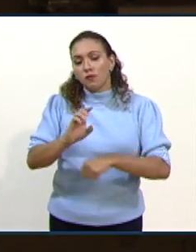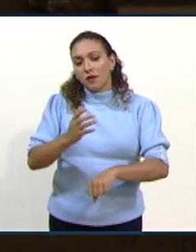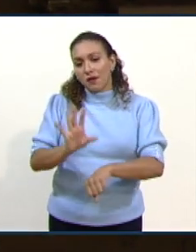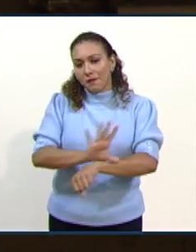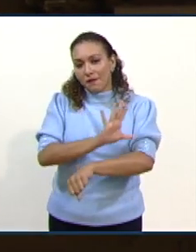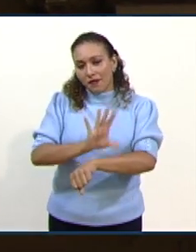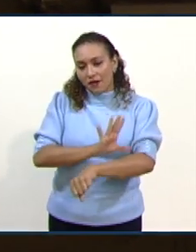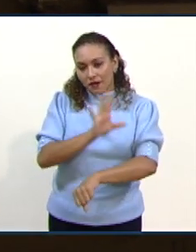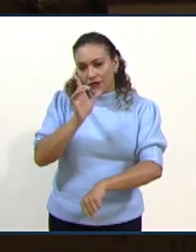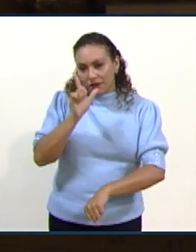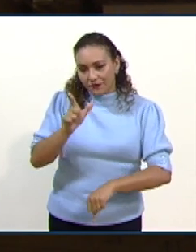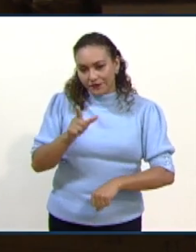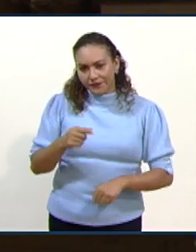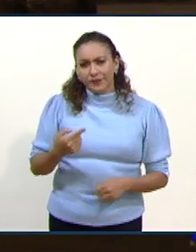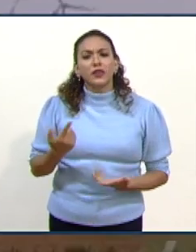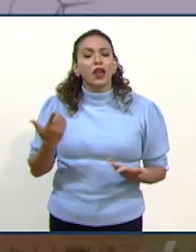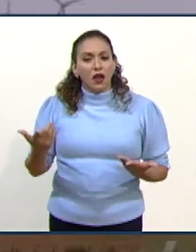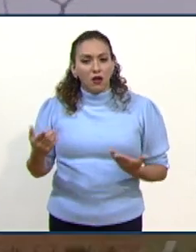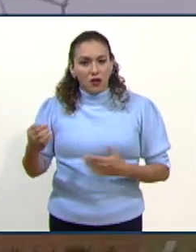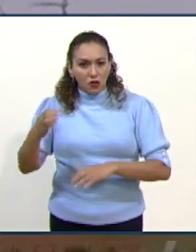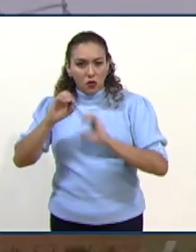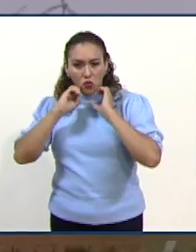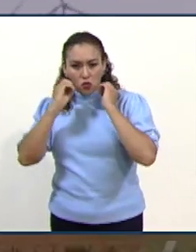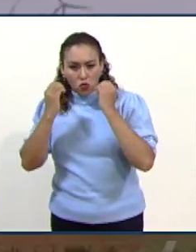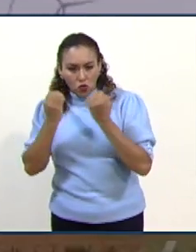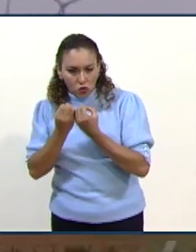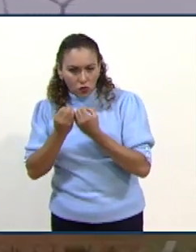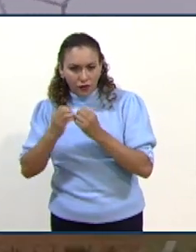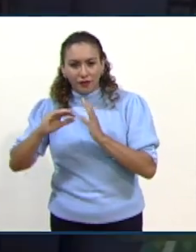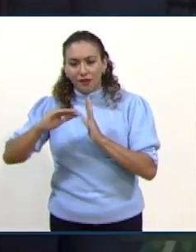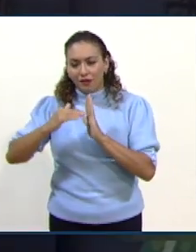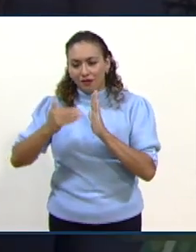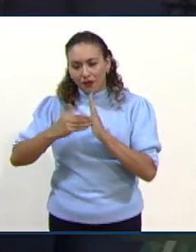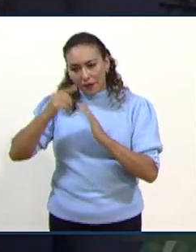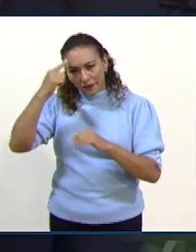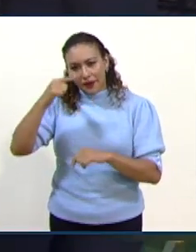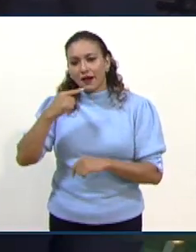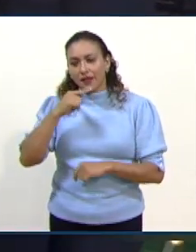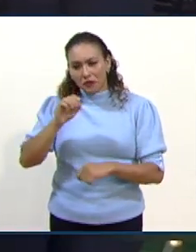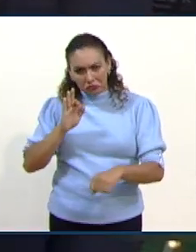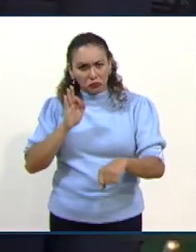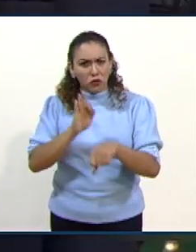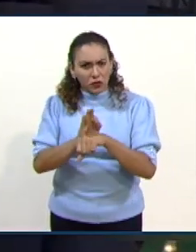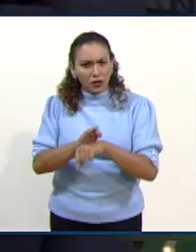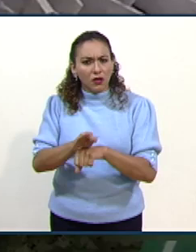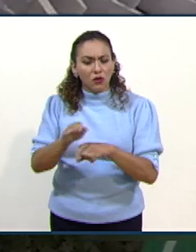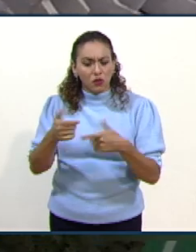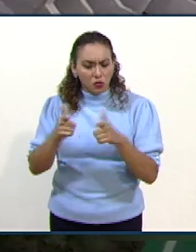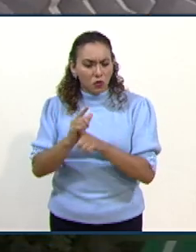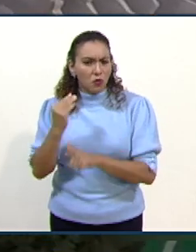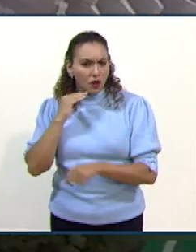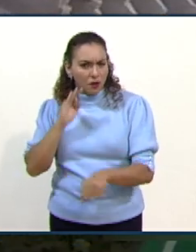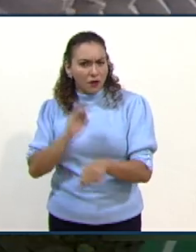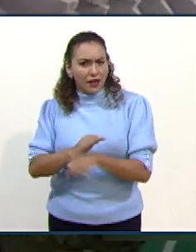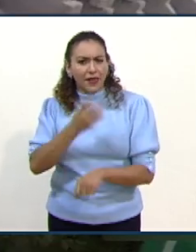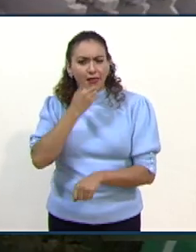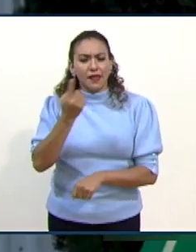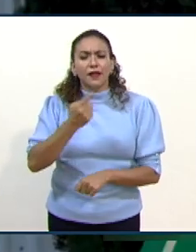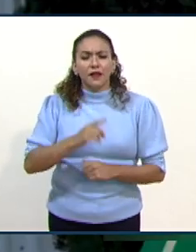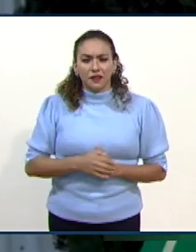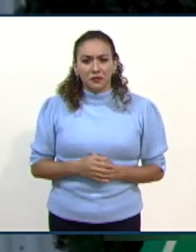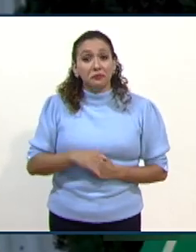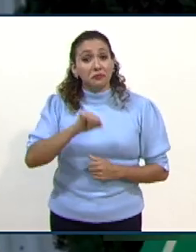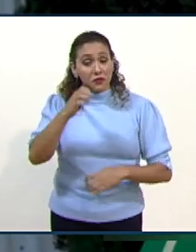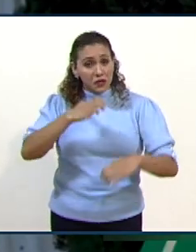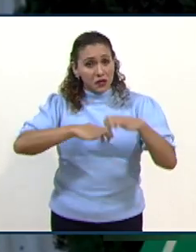El amparo, que fue promovido por la organización Litigio Estratégico y el despacho La Moglia Abogados, reconoce que la operación de la planta